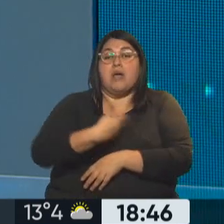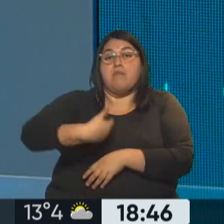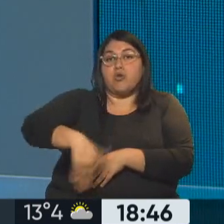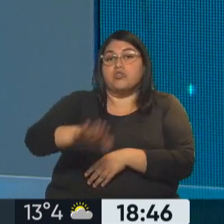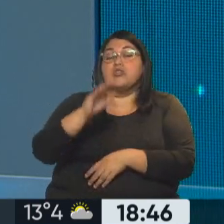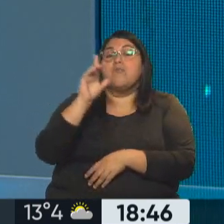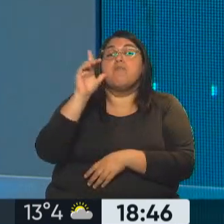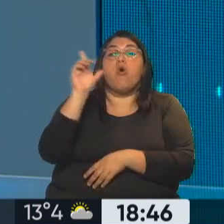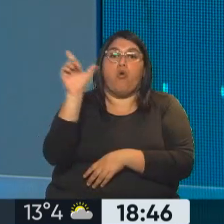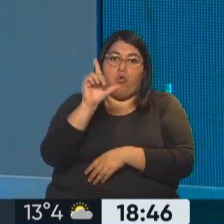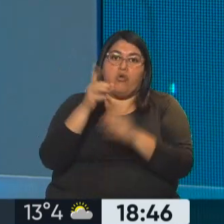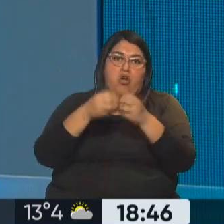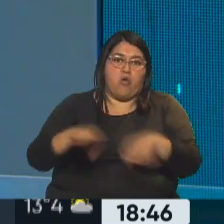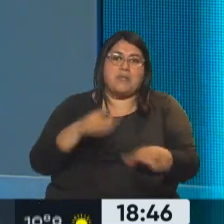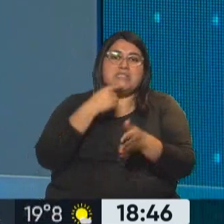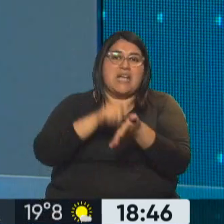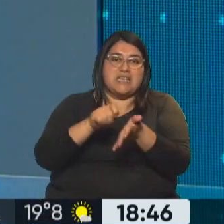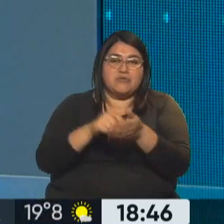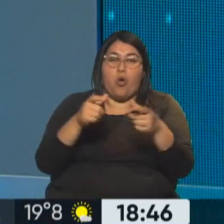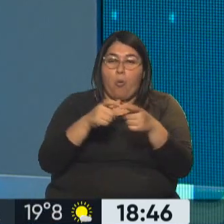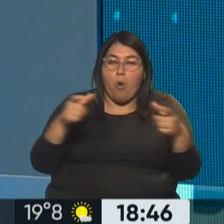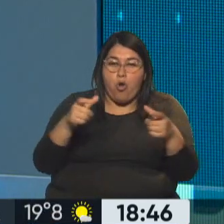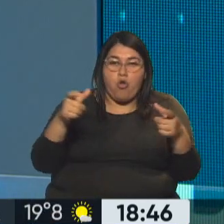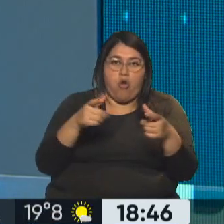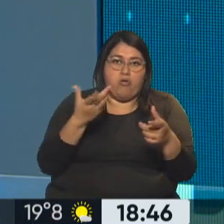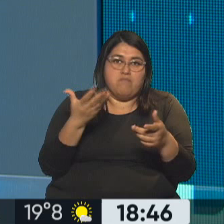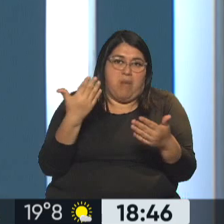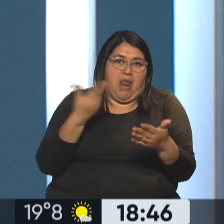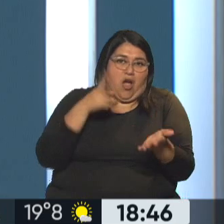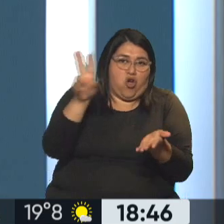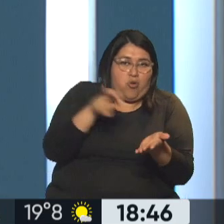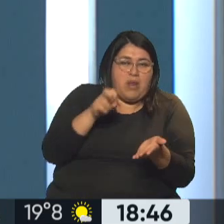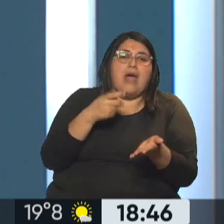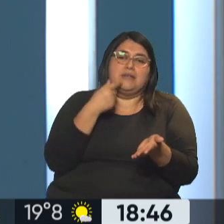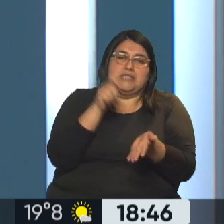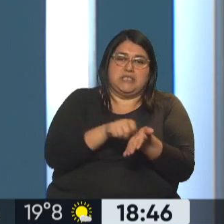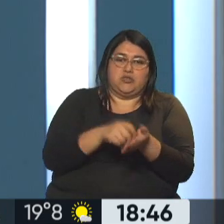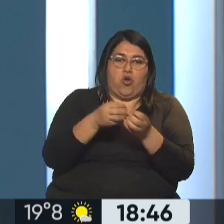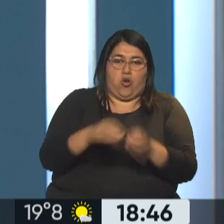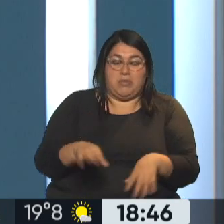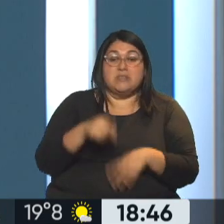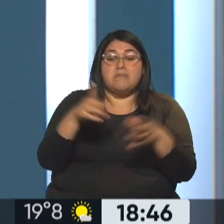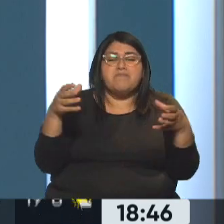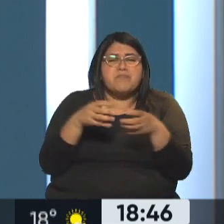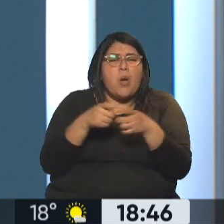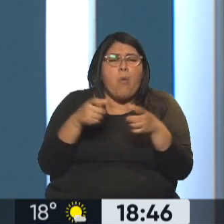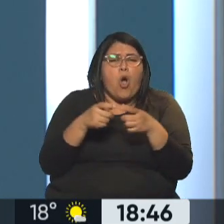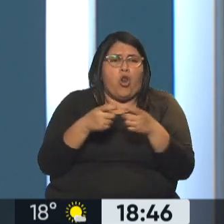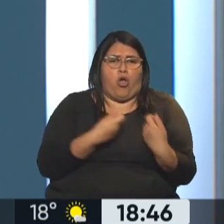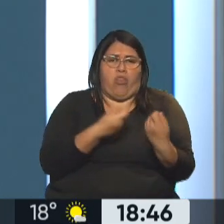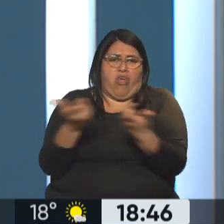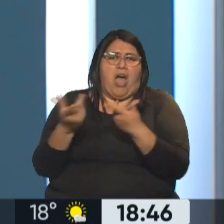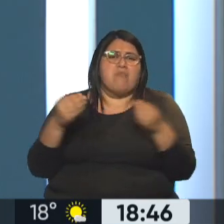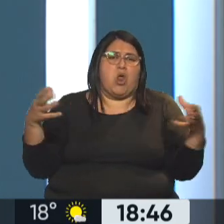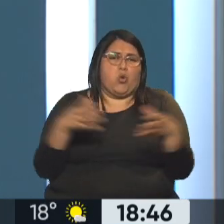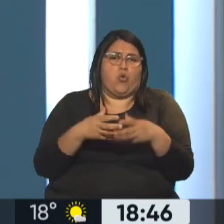Para quien nos está mirando en todo el país, la inscripción para ese bono comenzará este próximo lunes. Claro, que es destinado a los sectores más vulnerables, que son en